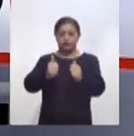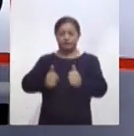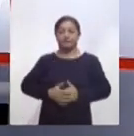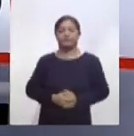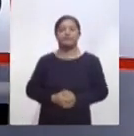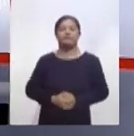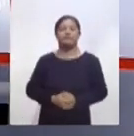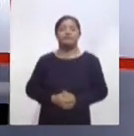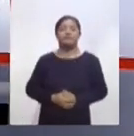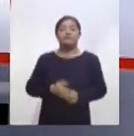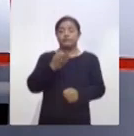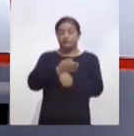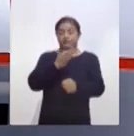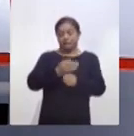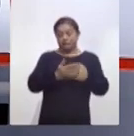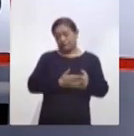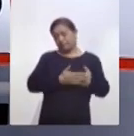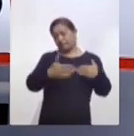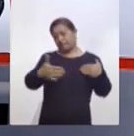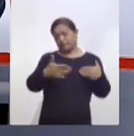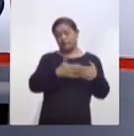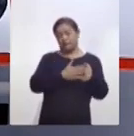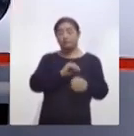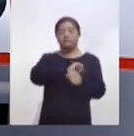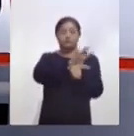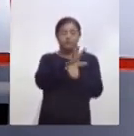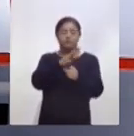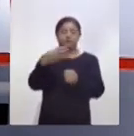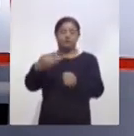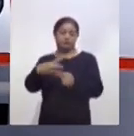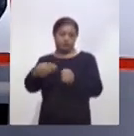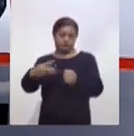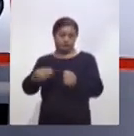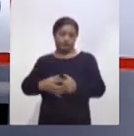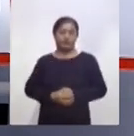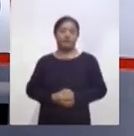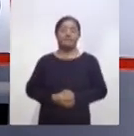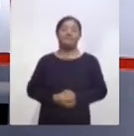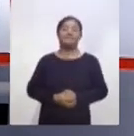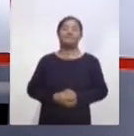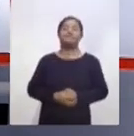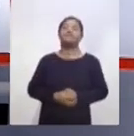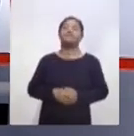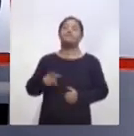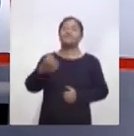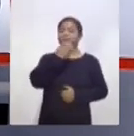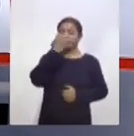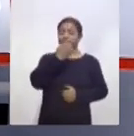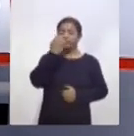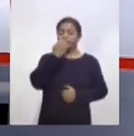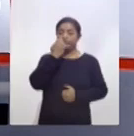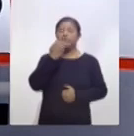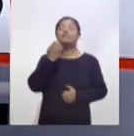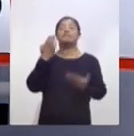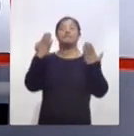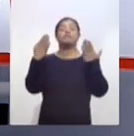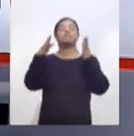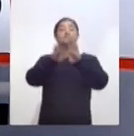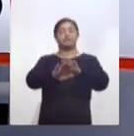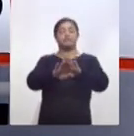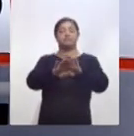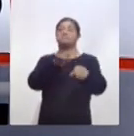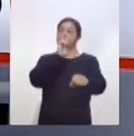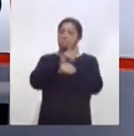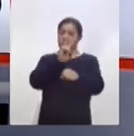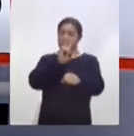Y durante esta contingencia por el coronavirus, los centros educativos en la entidad permanecerán bajo vigilancia. Así lo